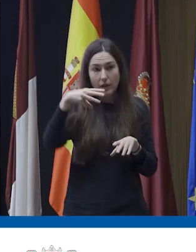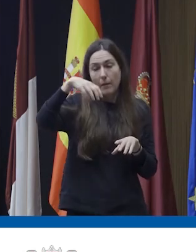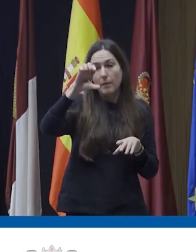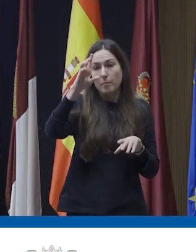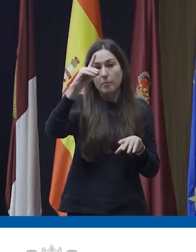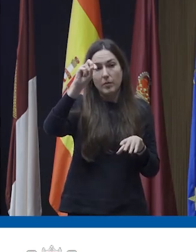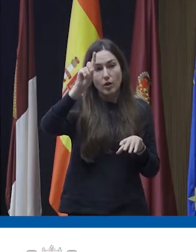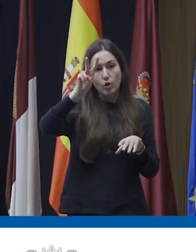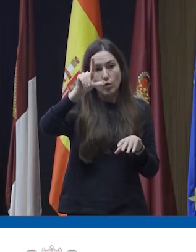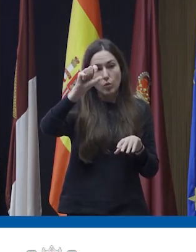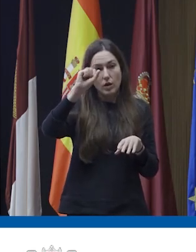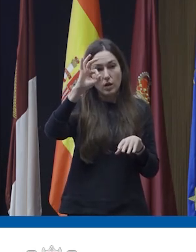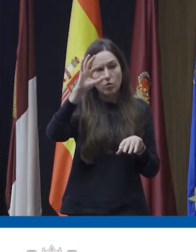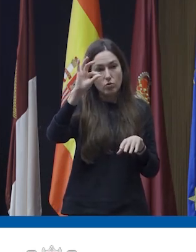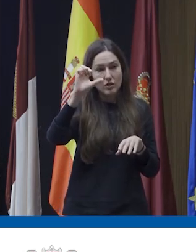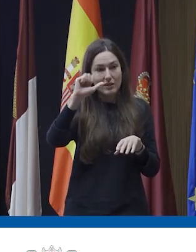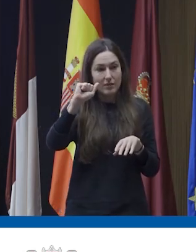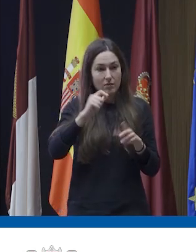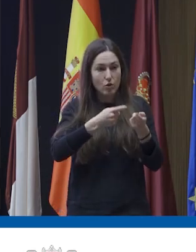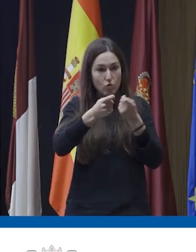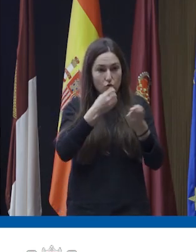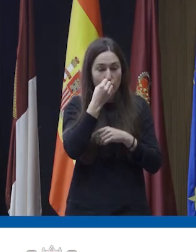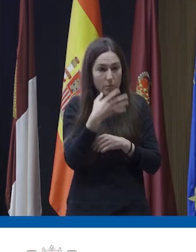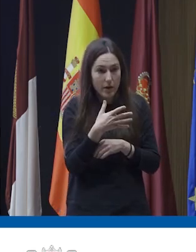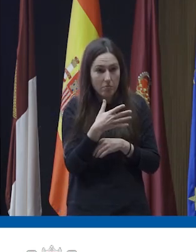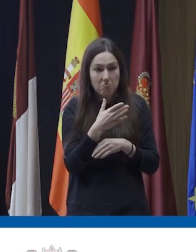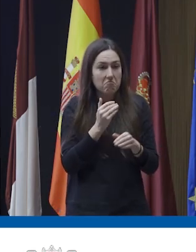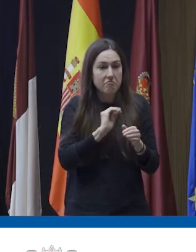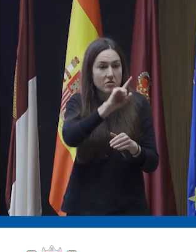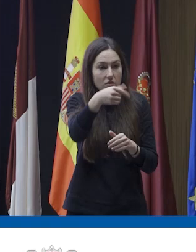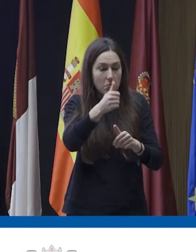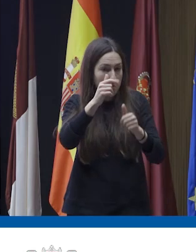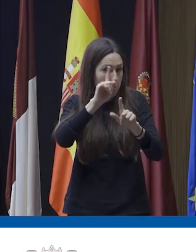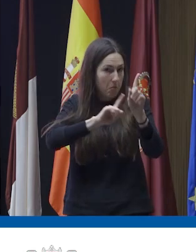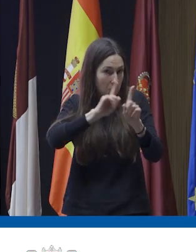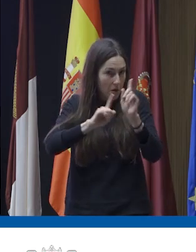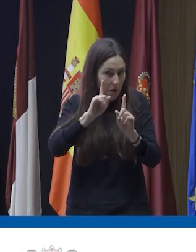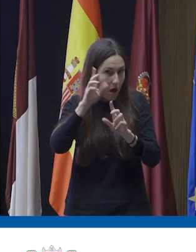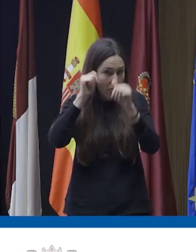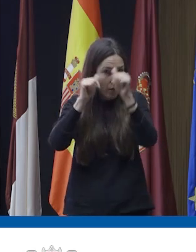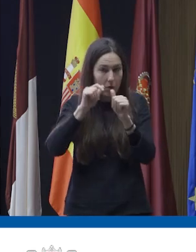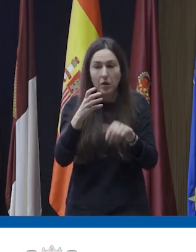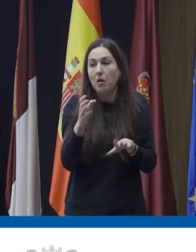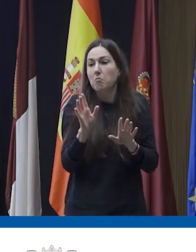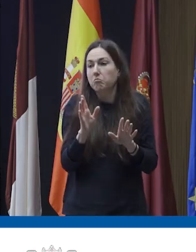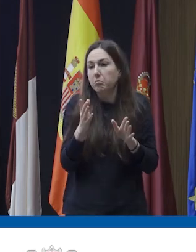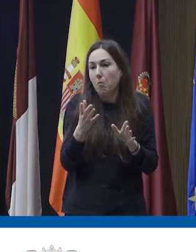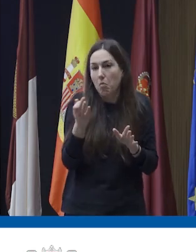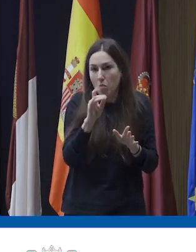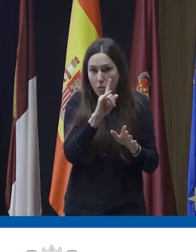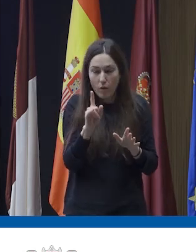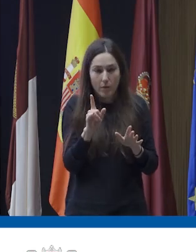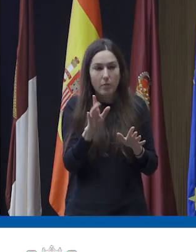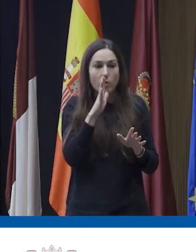ósea que esté bien controlada, en principio no hay ningún problema en la cirugía. Ya te digo, prácticamente se realiza de manera tópica